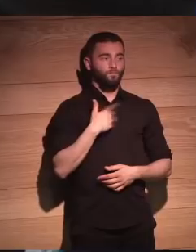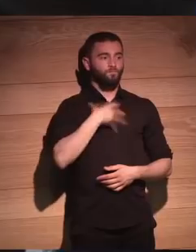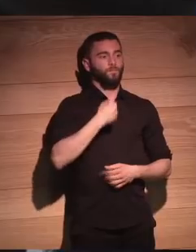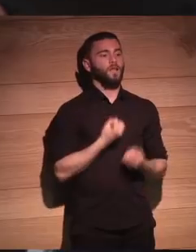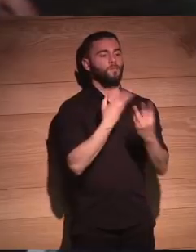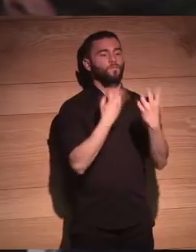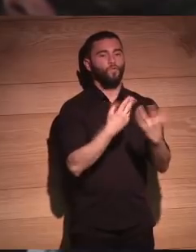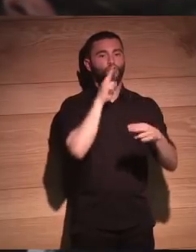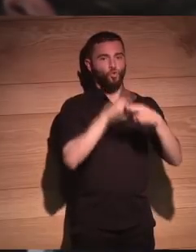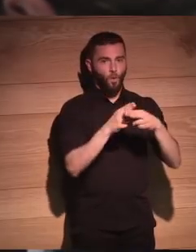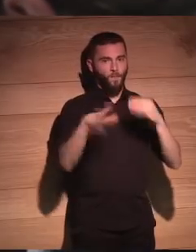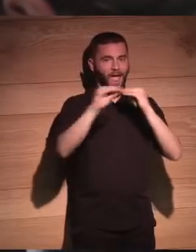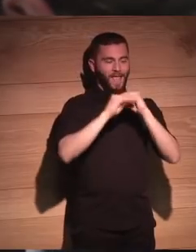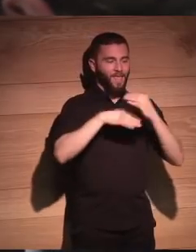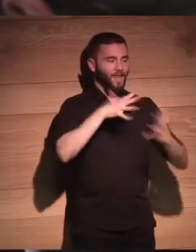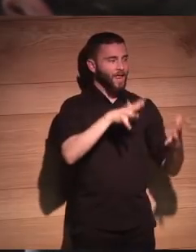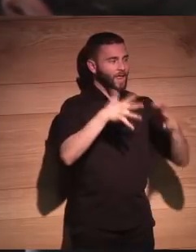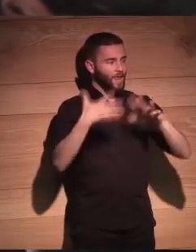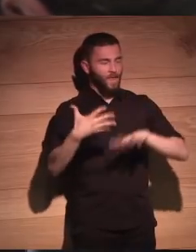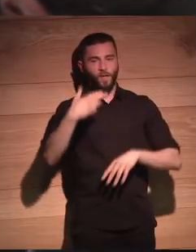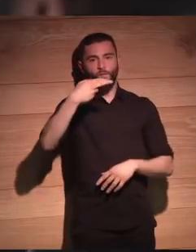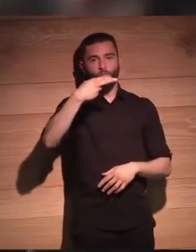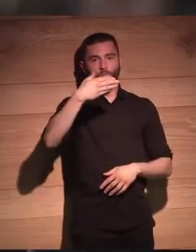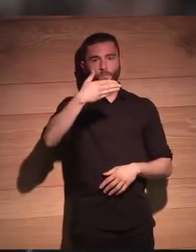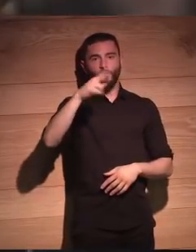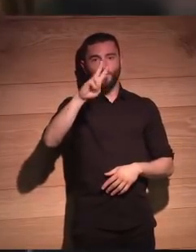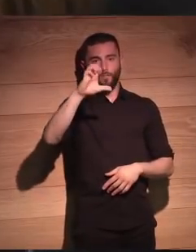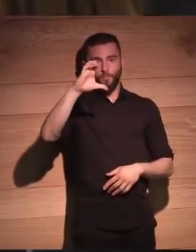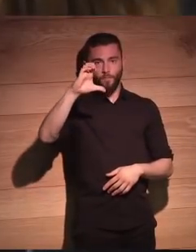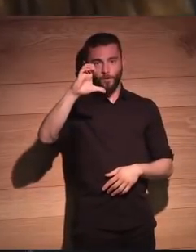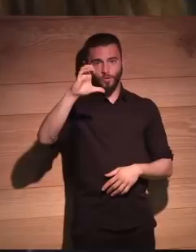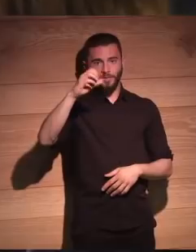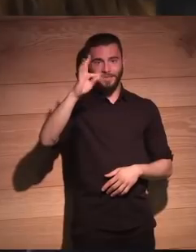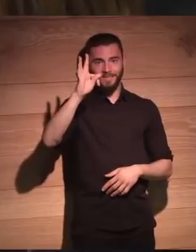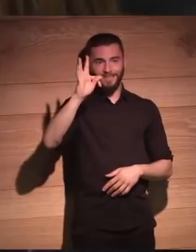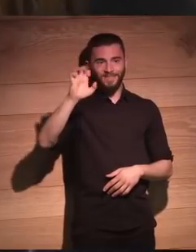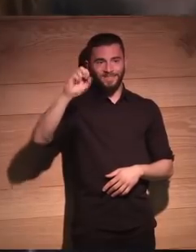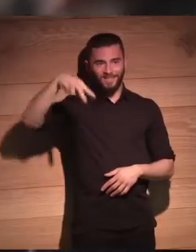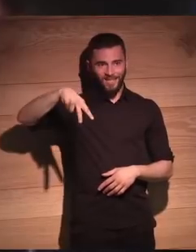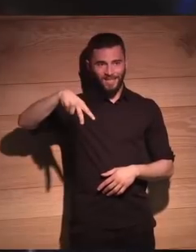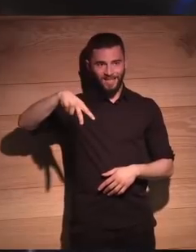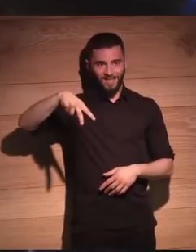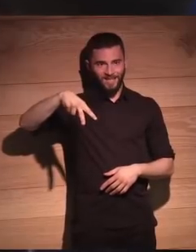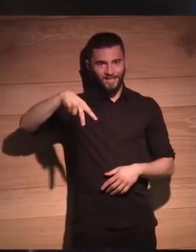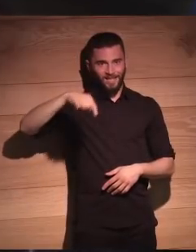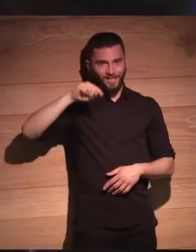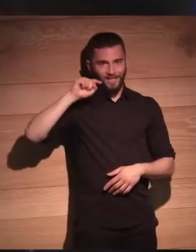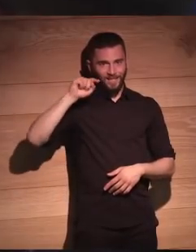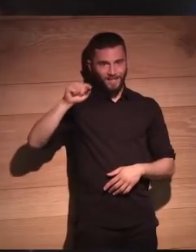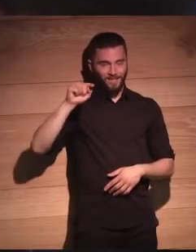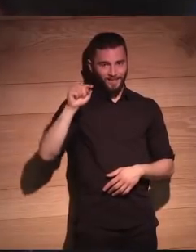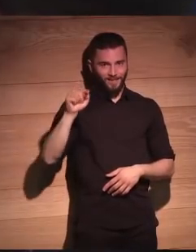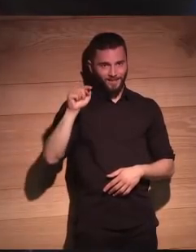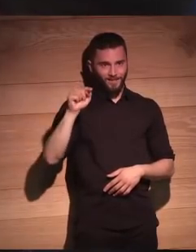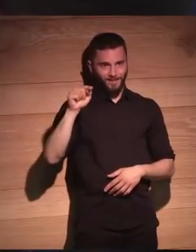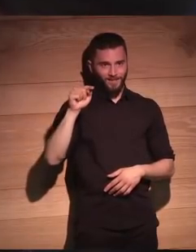atrevo a añadir otro nombre en esa evolución, que es Bruce Timm, que me parece a mí que Bruce Timm es el tipo que realmente